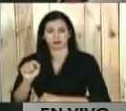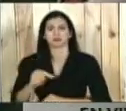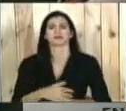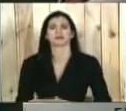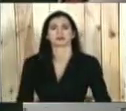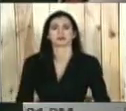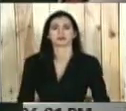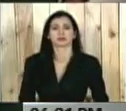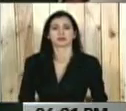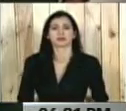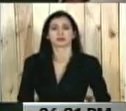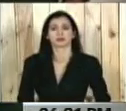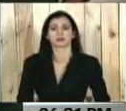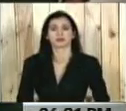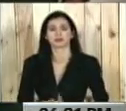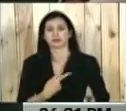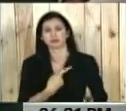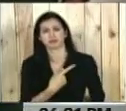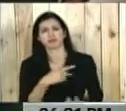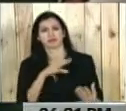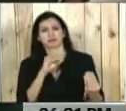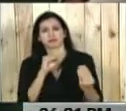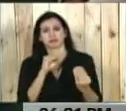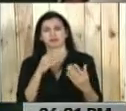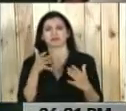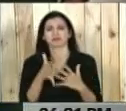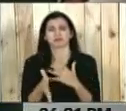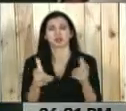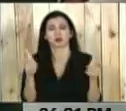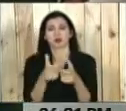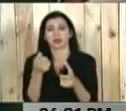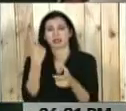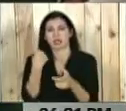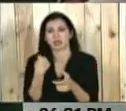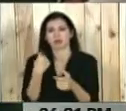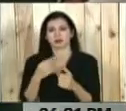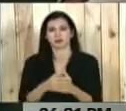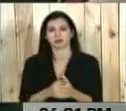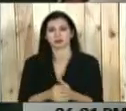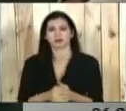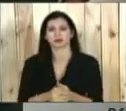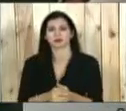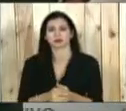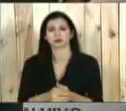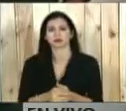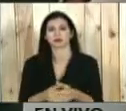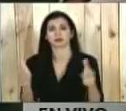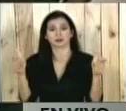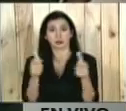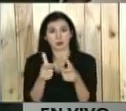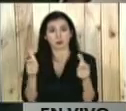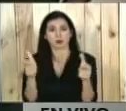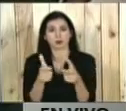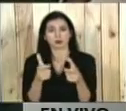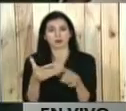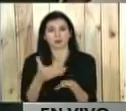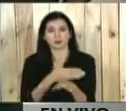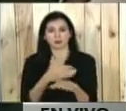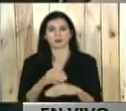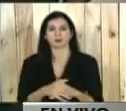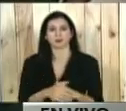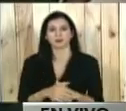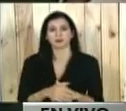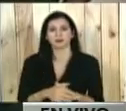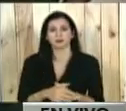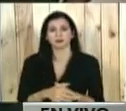Y estuvimos evaluando también la reunión de ayer, un conjunto de reuniones que se dieron